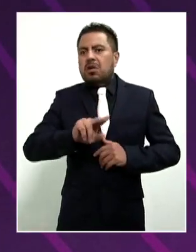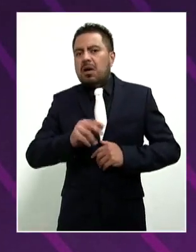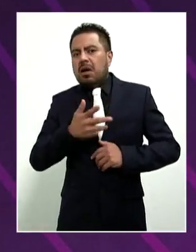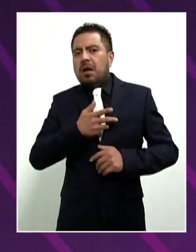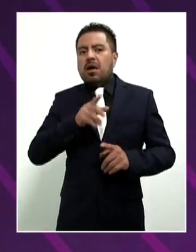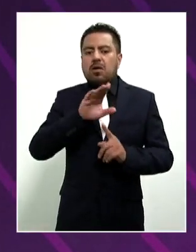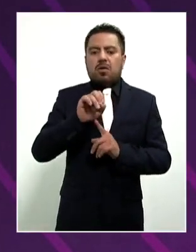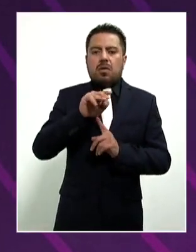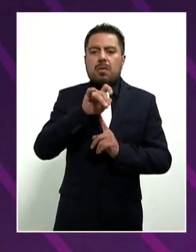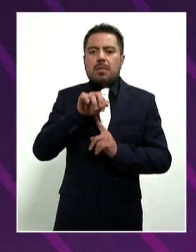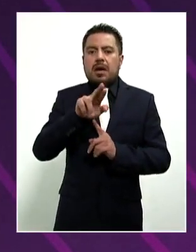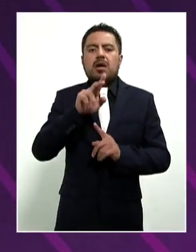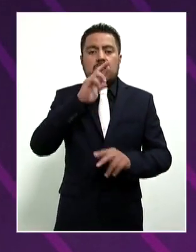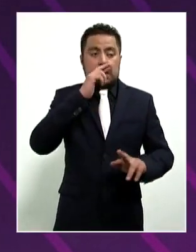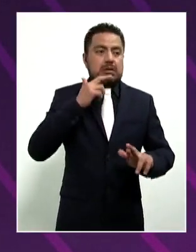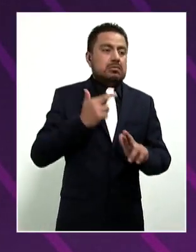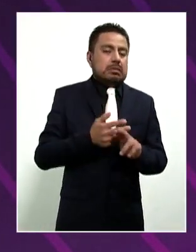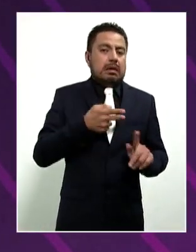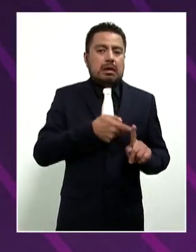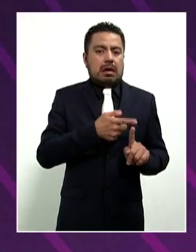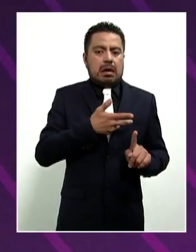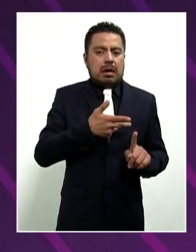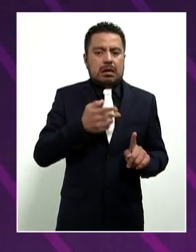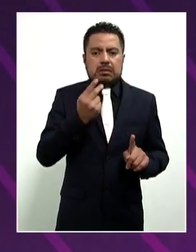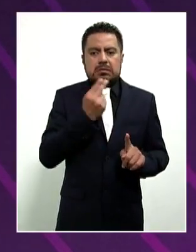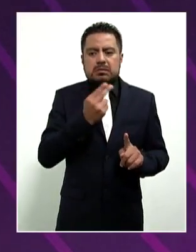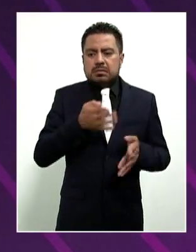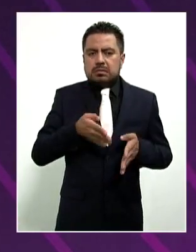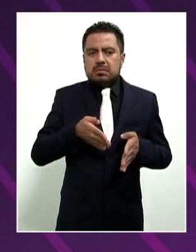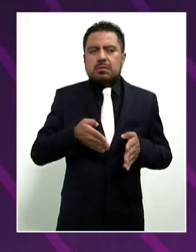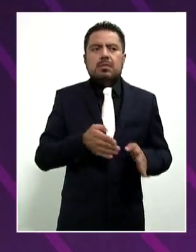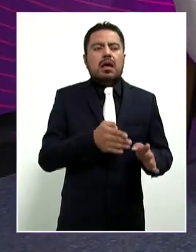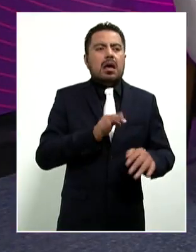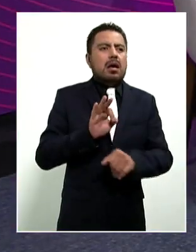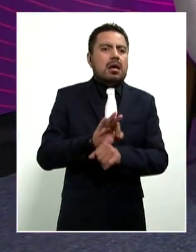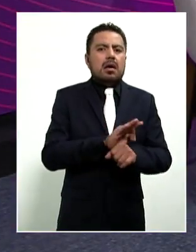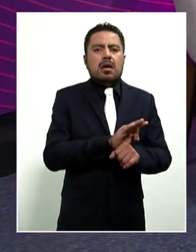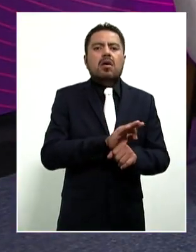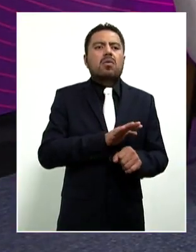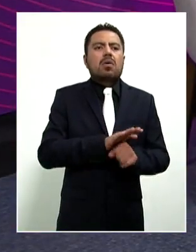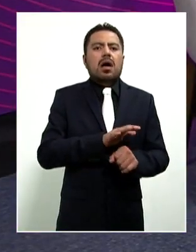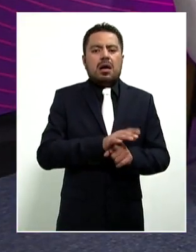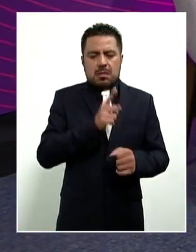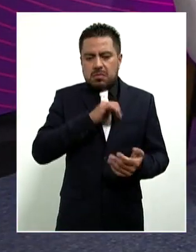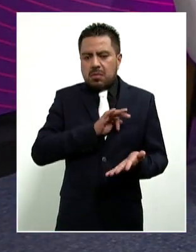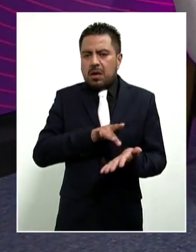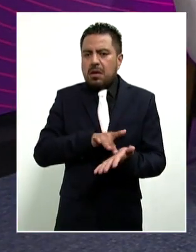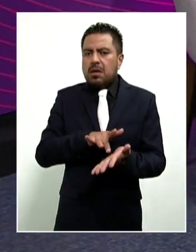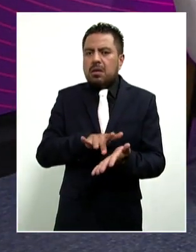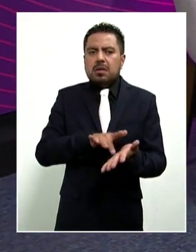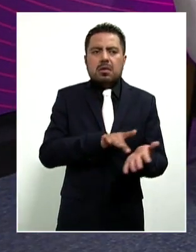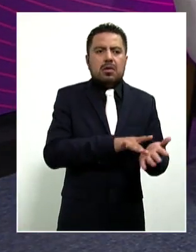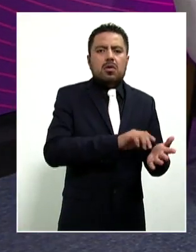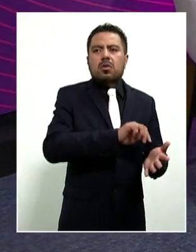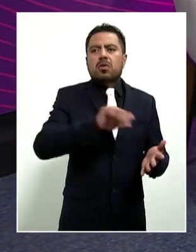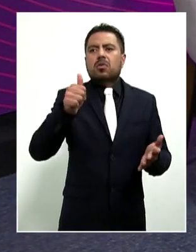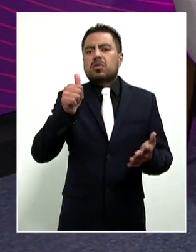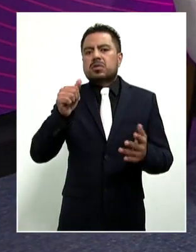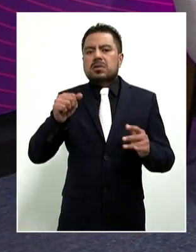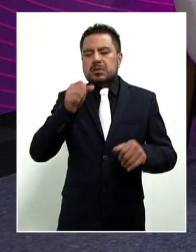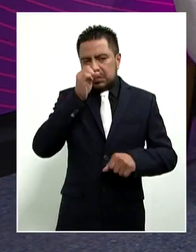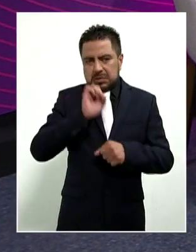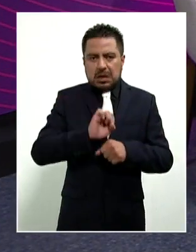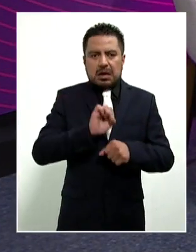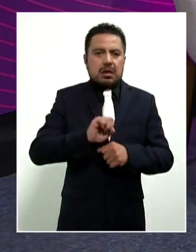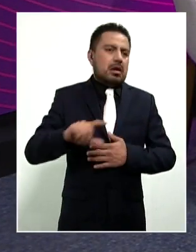la Comar tiene como responsabilidad el tratar de encaminar casos para que puedan ser apoyados por otras instancias, digamos, del